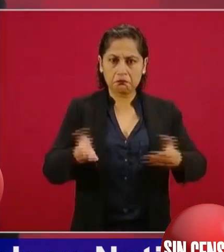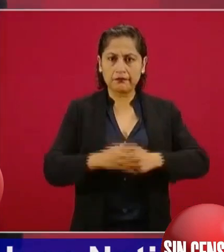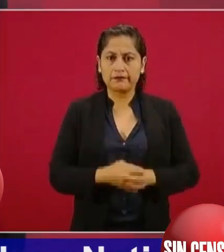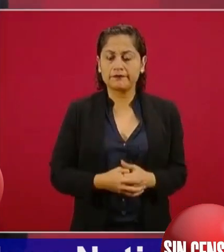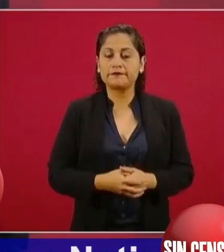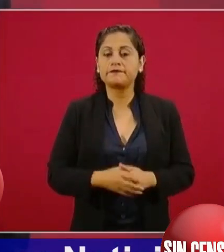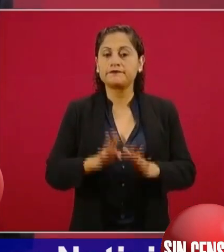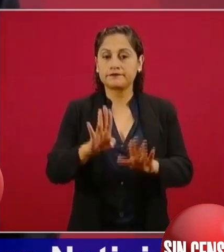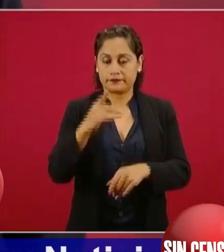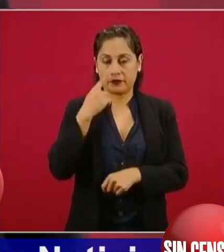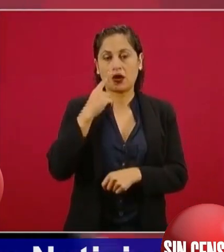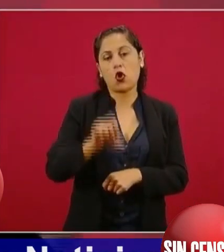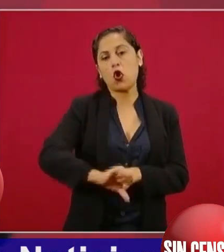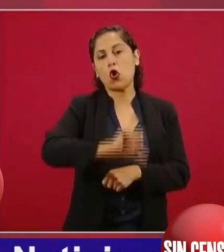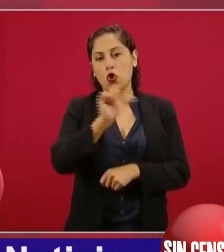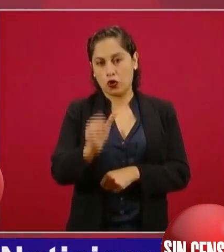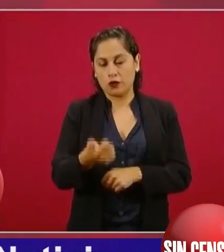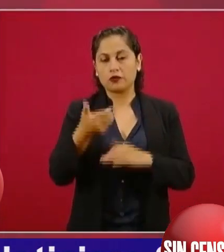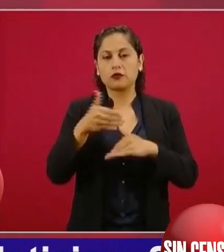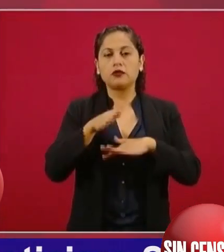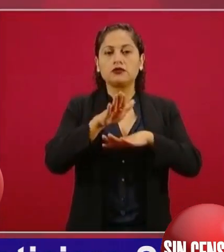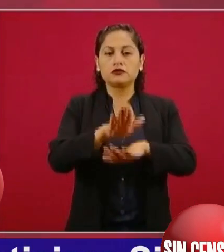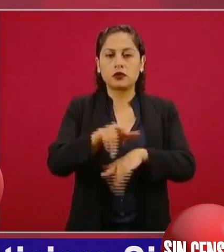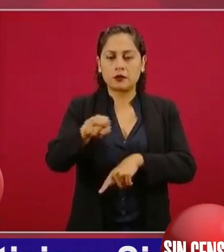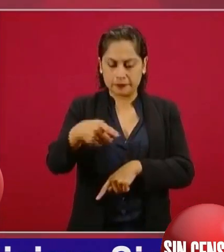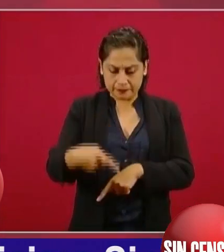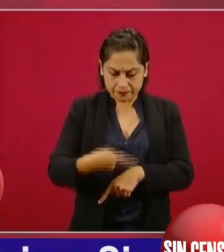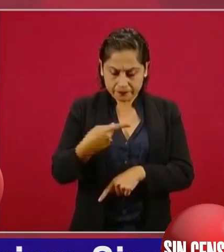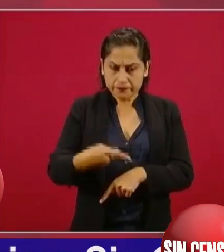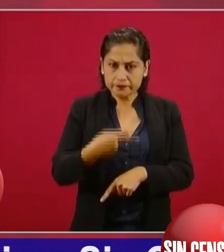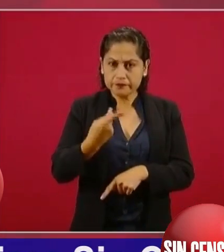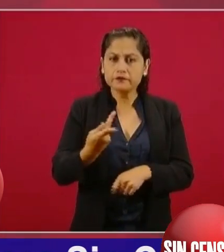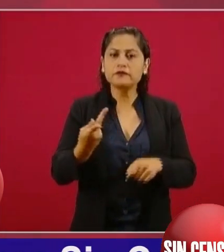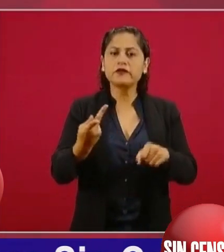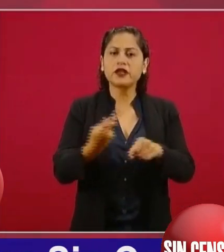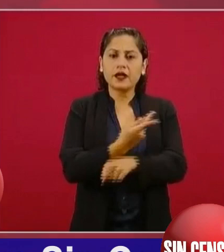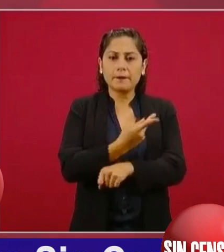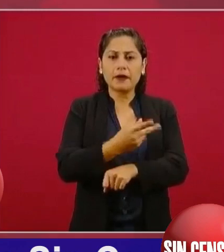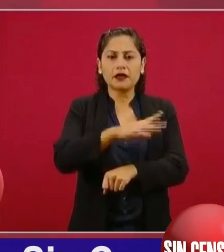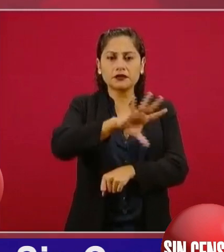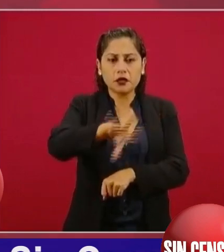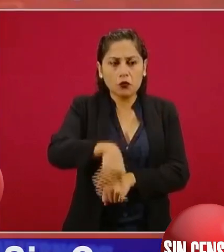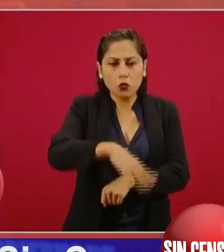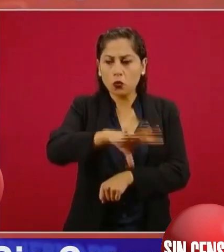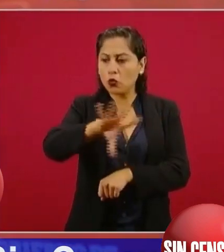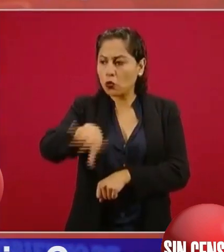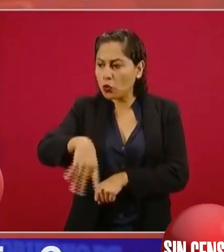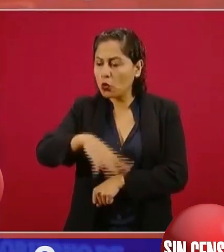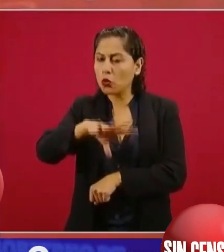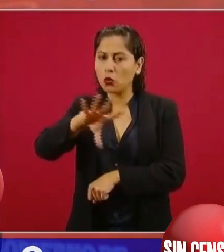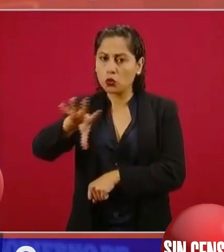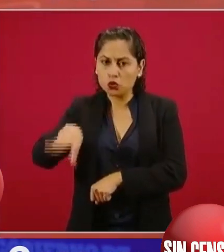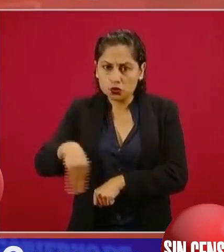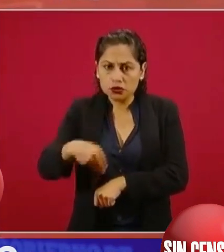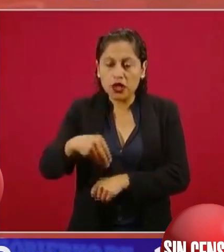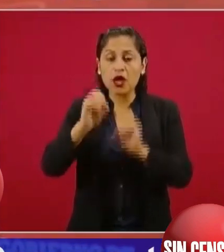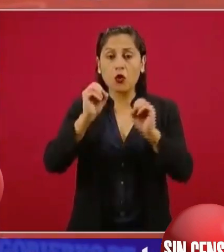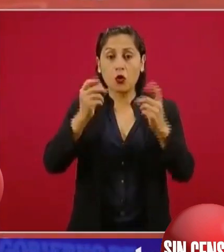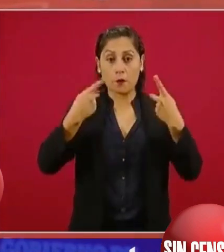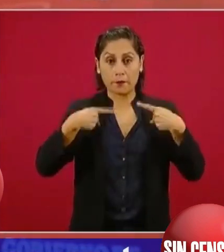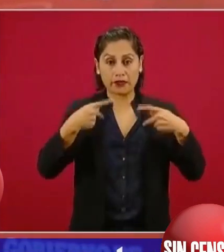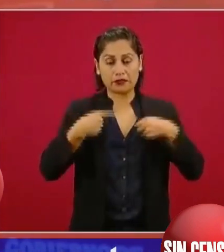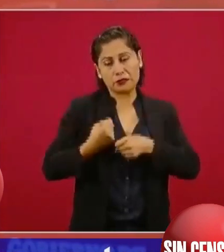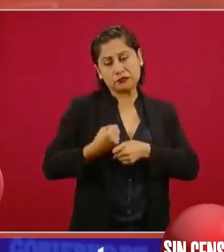vamos en las búsquedas, en la reparación de los daños, ¿no?, de las víctimas de la violencia, pues